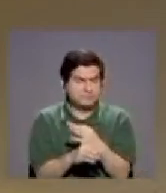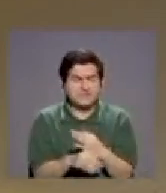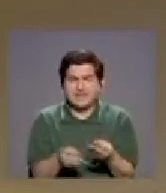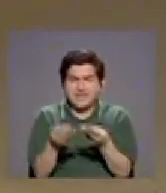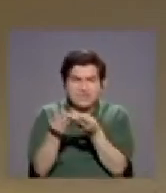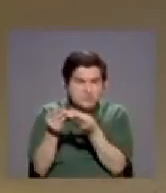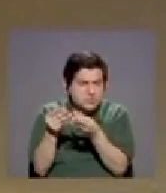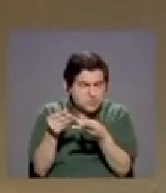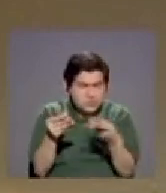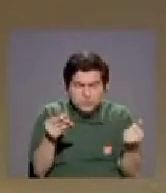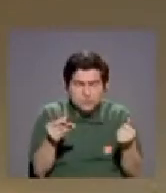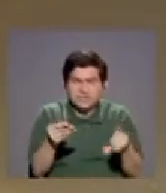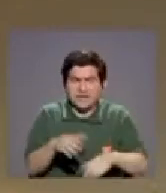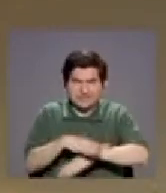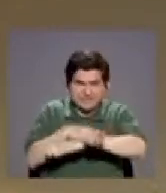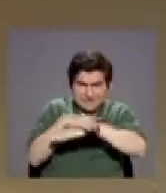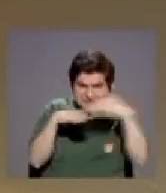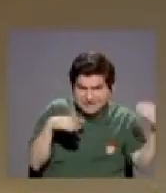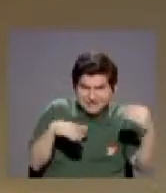fluidos internos,